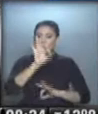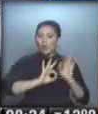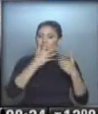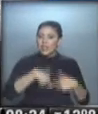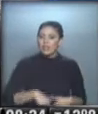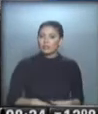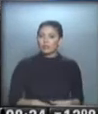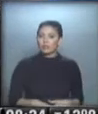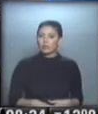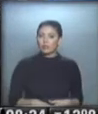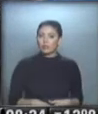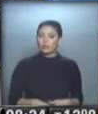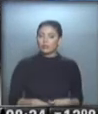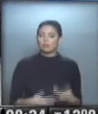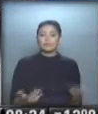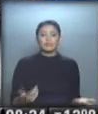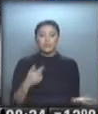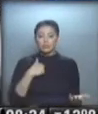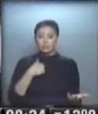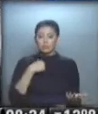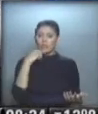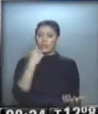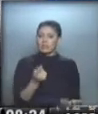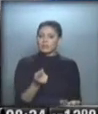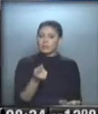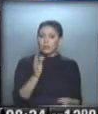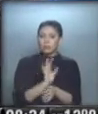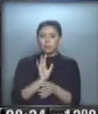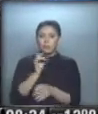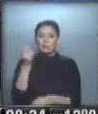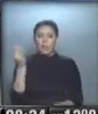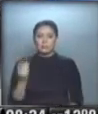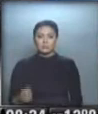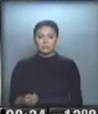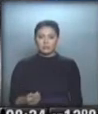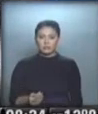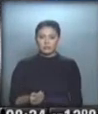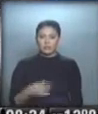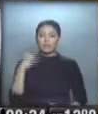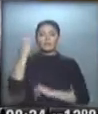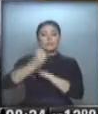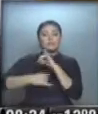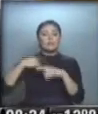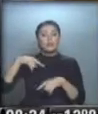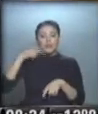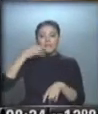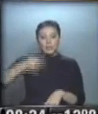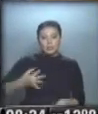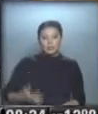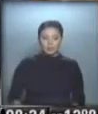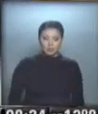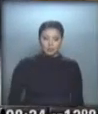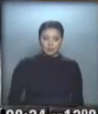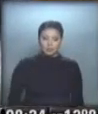y que de alguna manera yo califico como mitos y hablar de lo que es la realidad